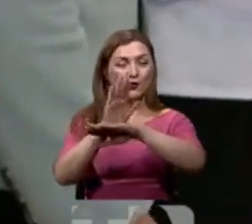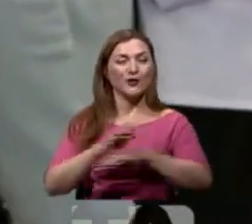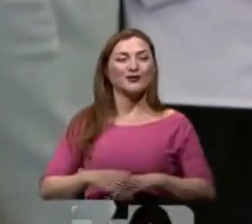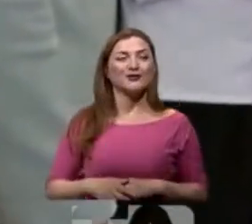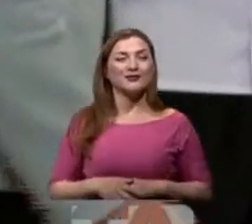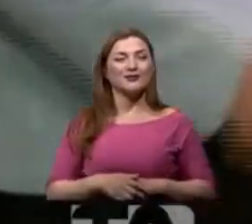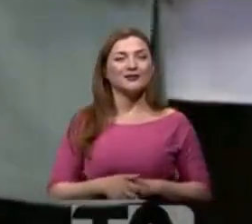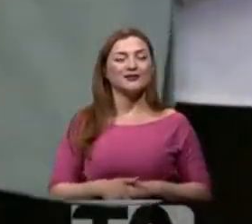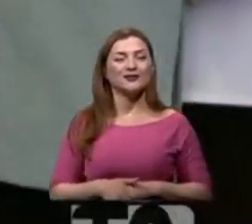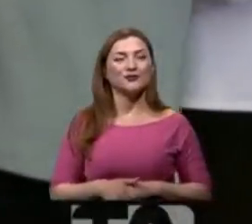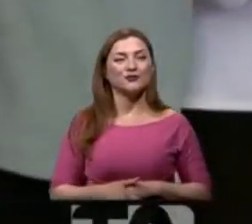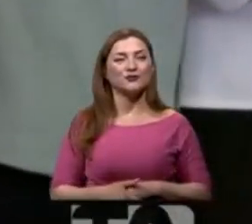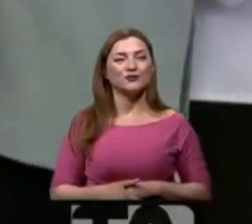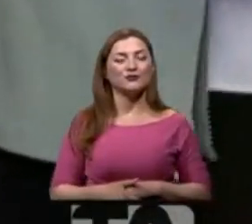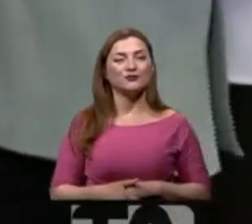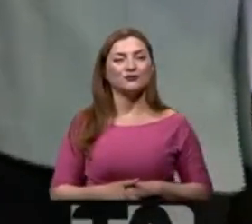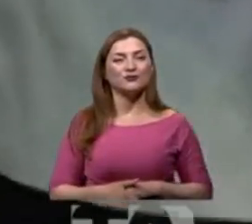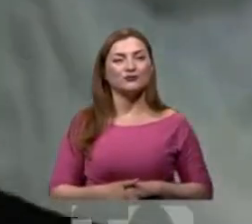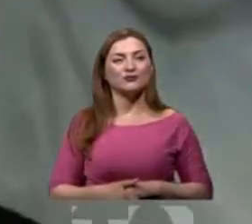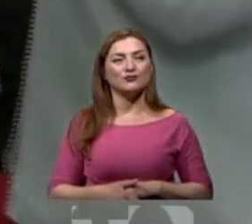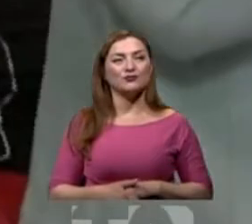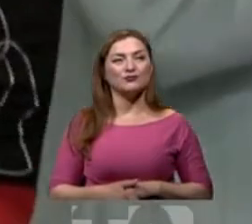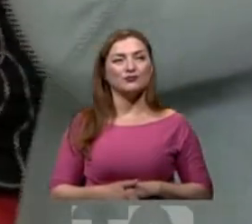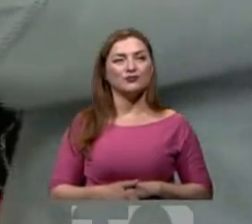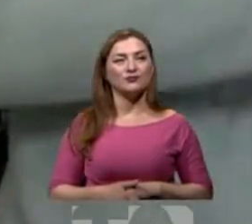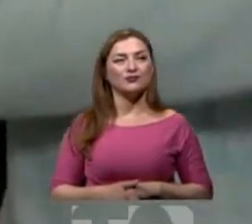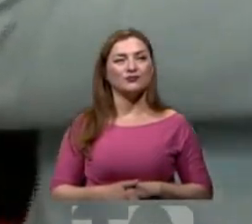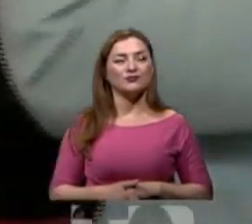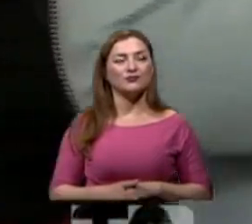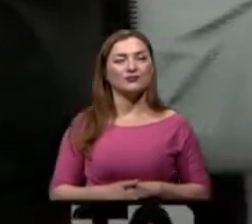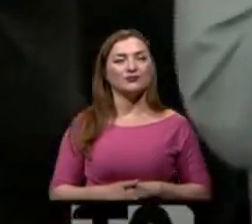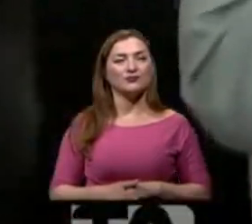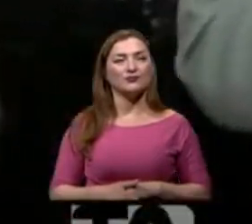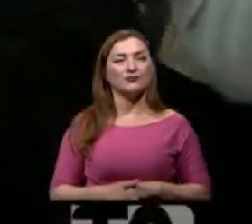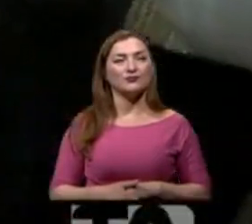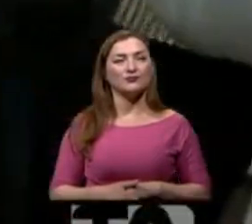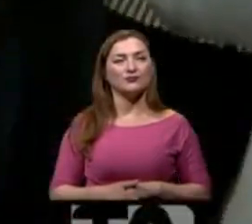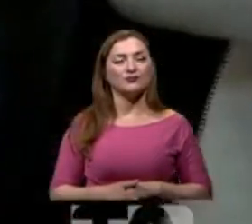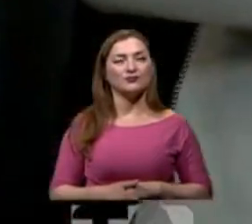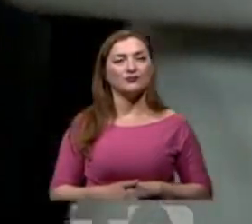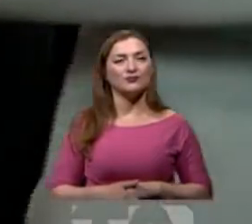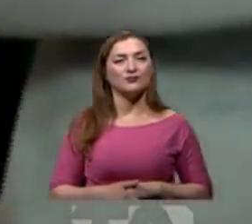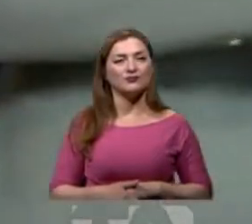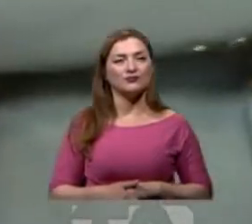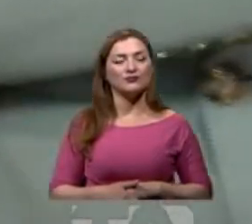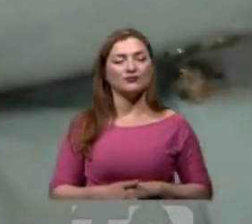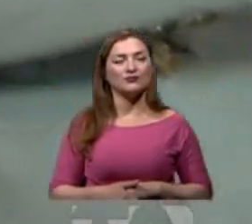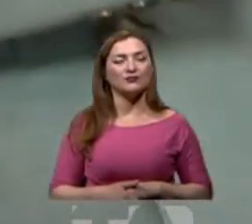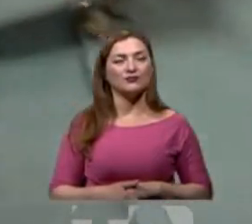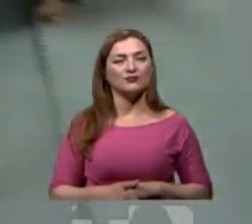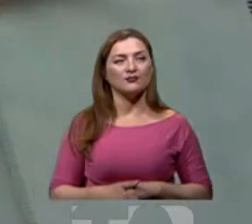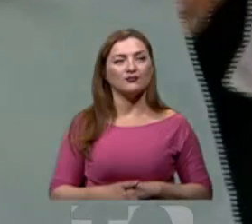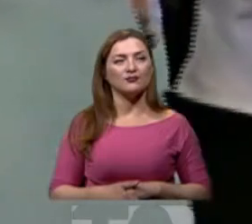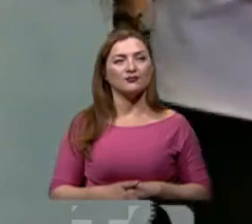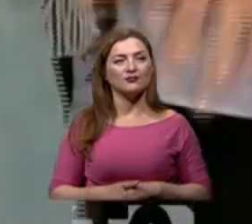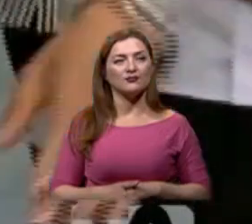acá. Ah, ok, ahora sí lo entiendo. Usted, amigo en casa, observe bien que está viendo la señal de Teleamazonas